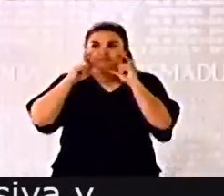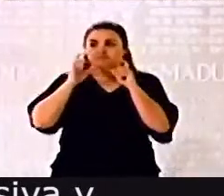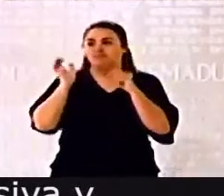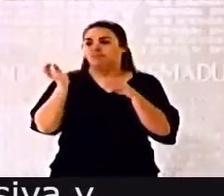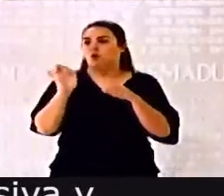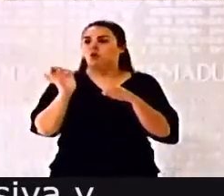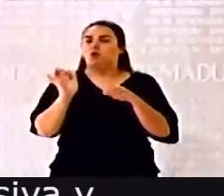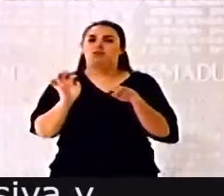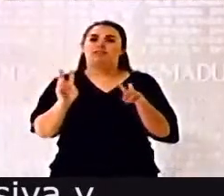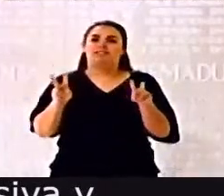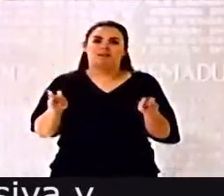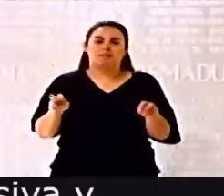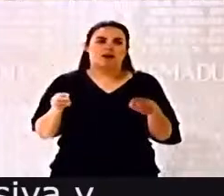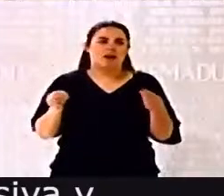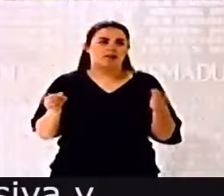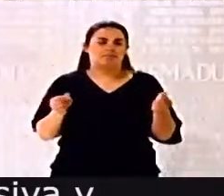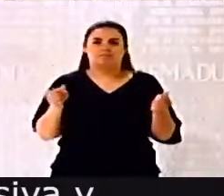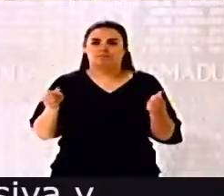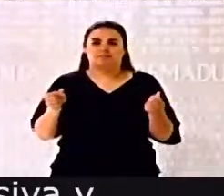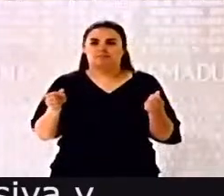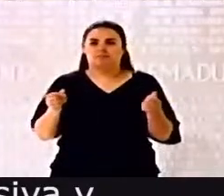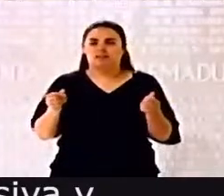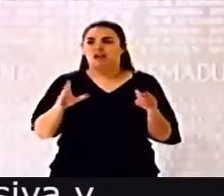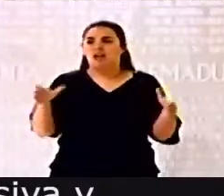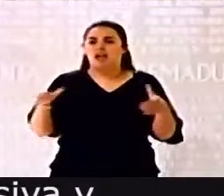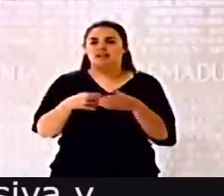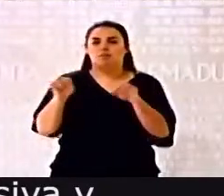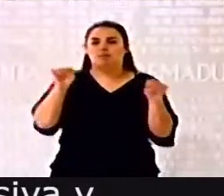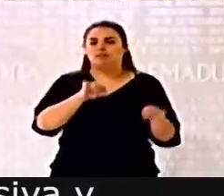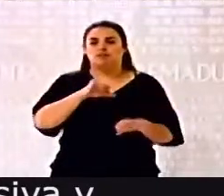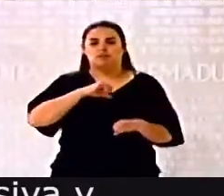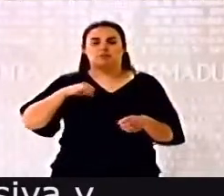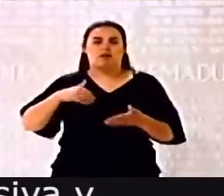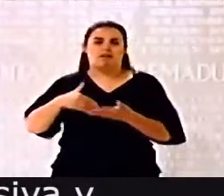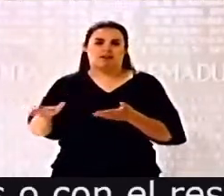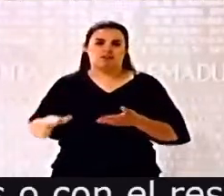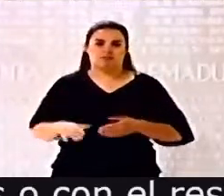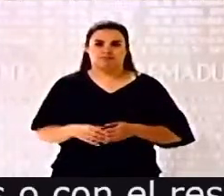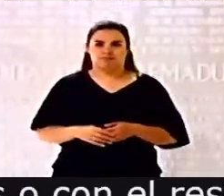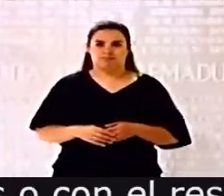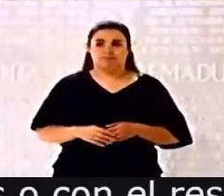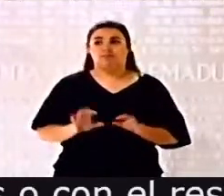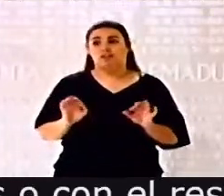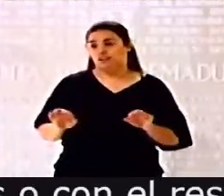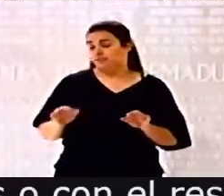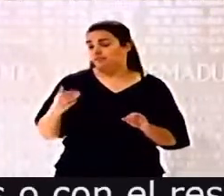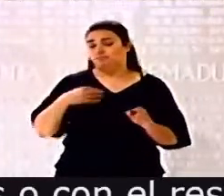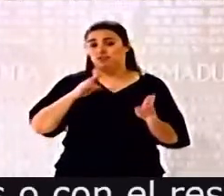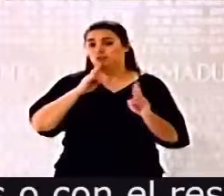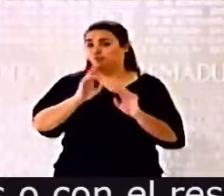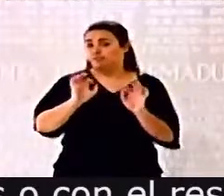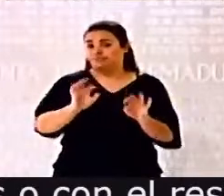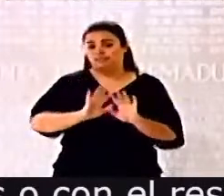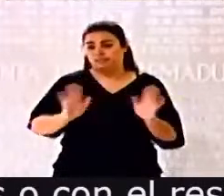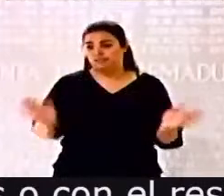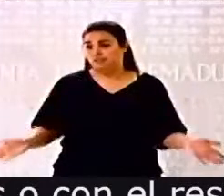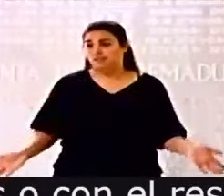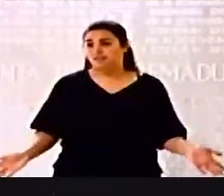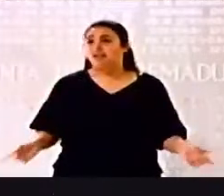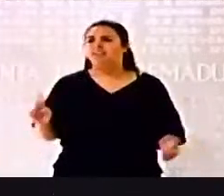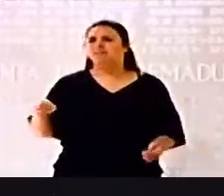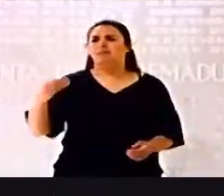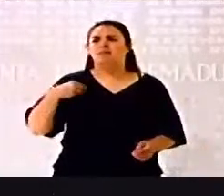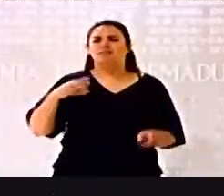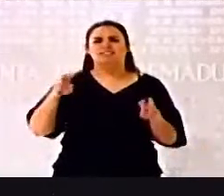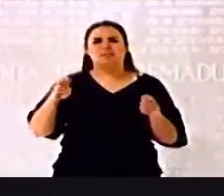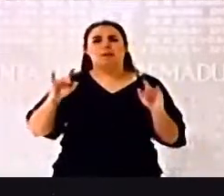ha pasado con el tema del resto del equipo de protección individual, ¿no? Esa es como le puedo responder a esa pregunta. Y me preguntaba